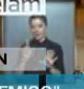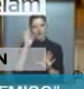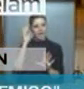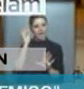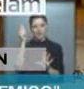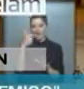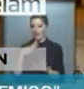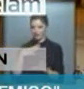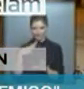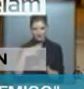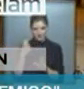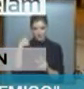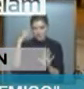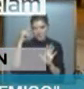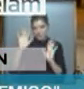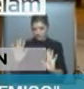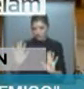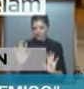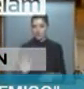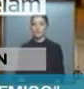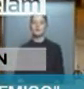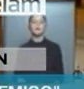Yo considero que fundamentalmente